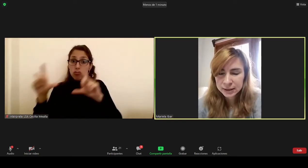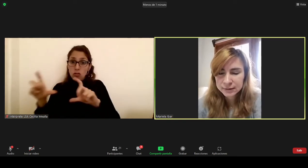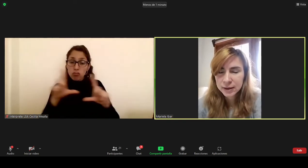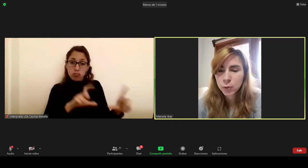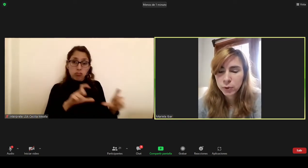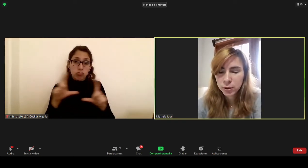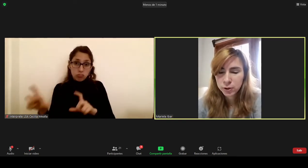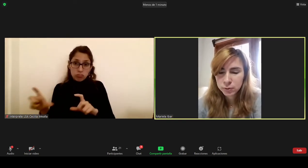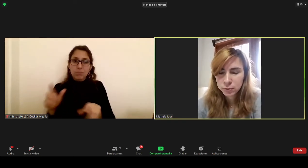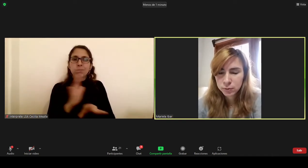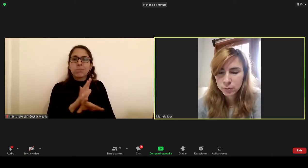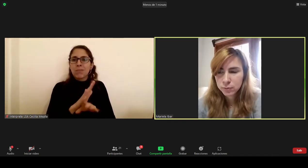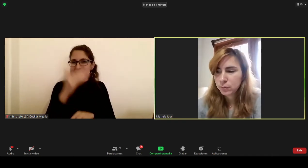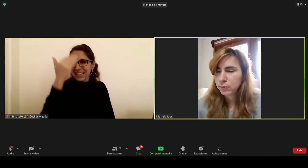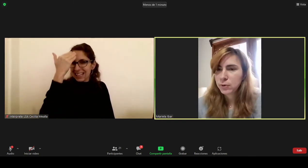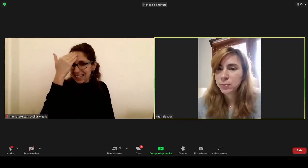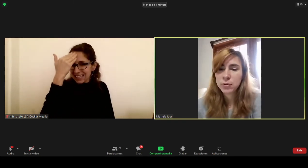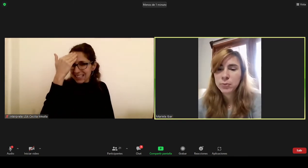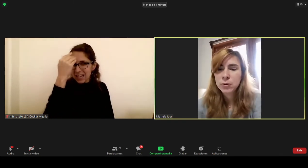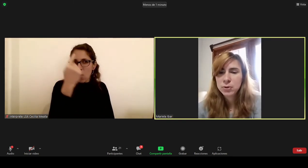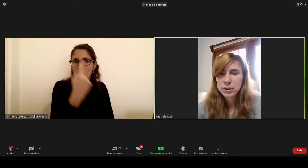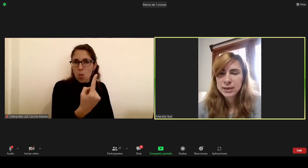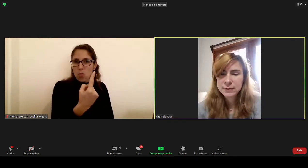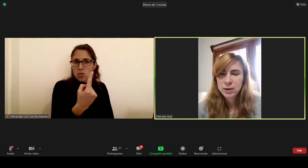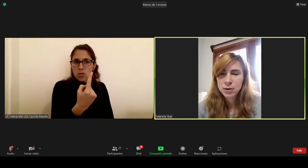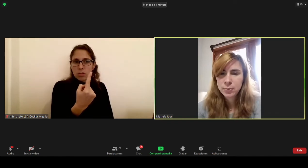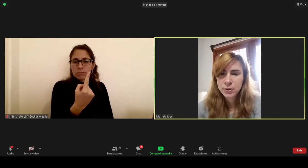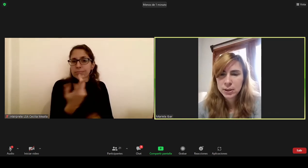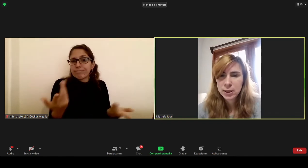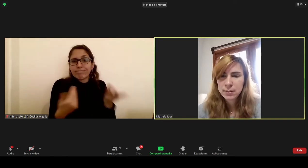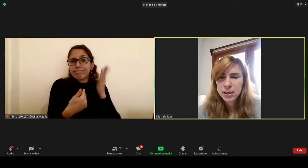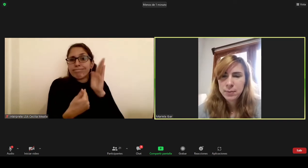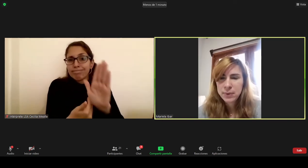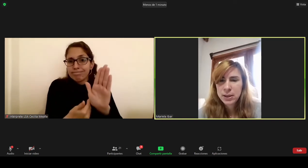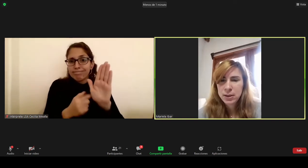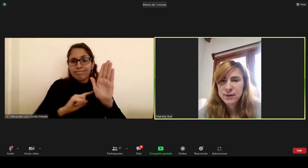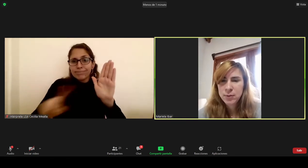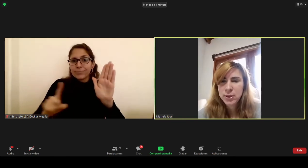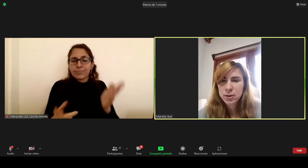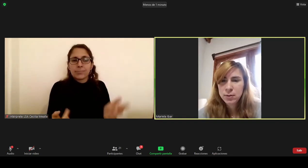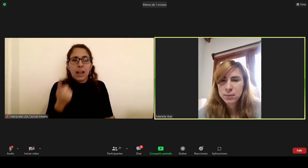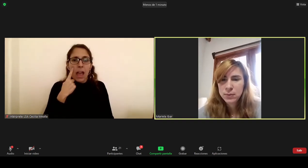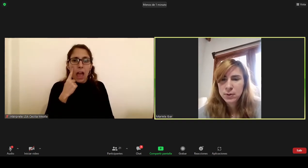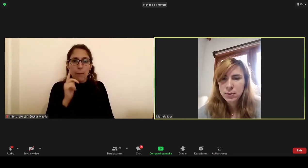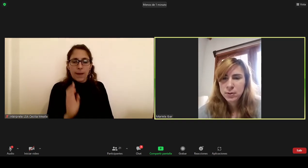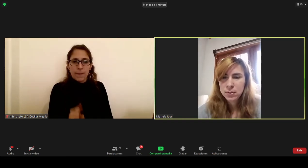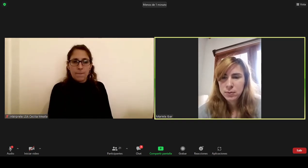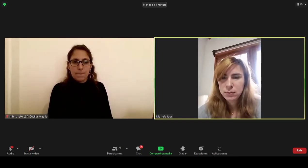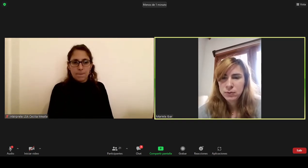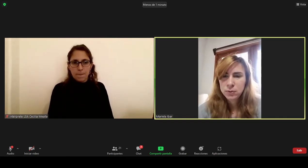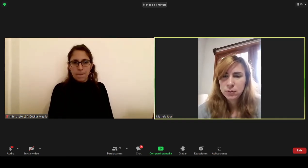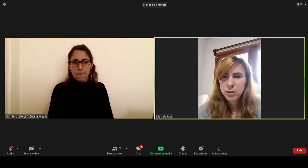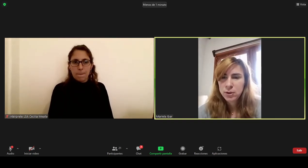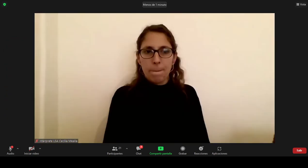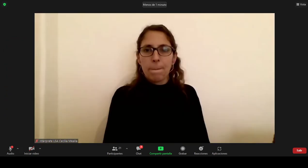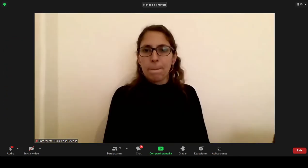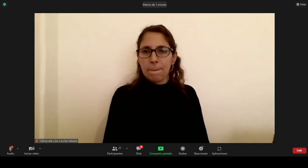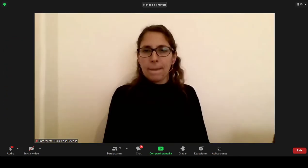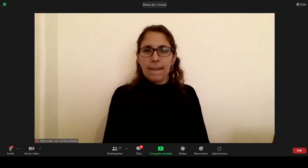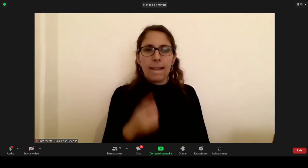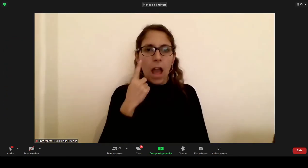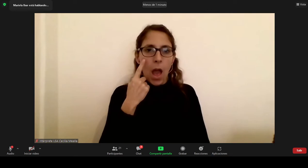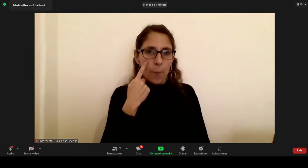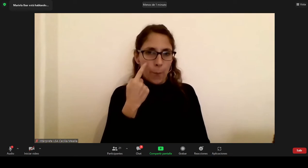la 15.1. No puedo mostrárselos porque, a ver, esperen, si puedo. Un segundito, a ver,